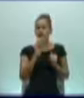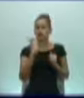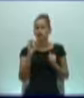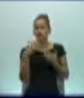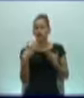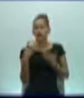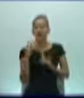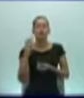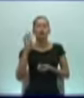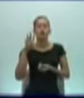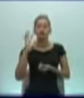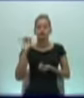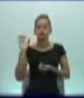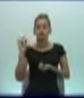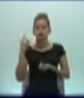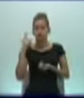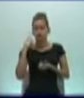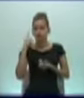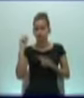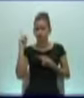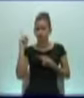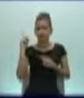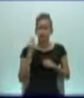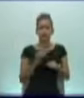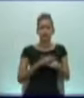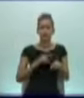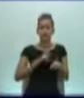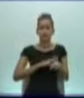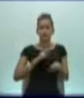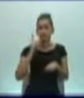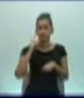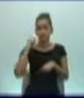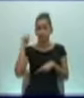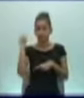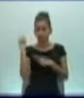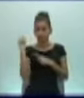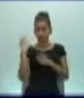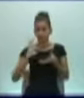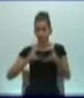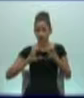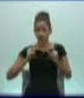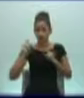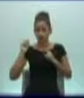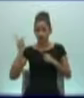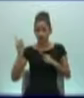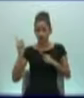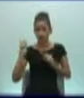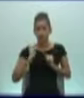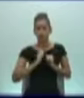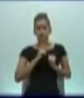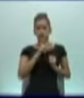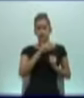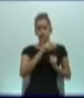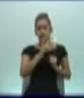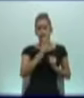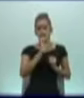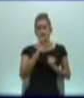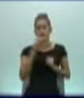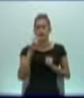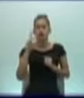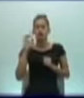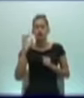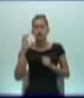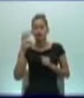manera y se pone la parte sobre el todo en forma de fracción y se